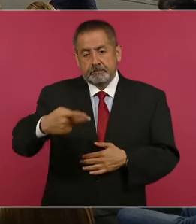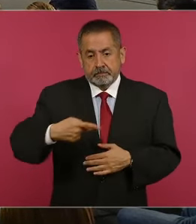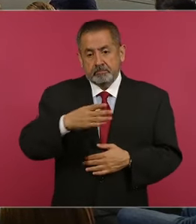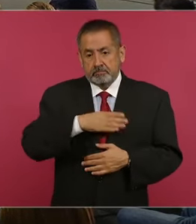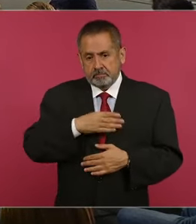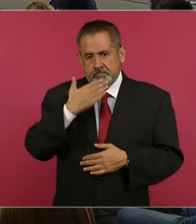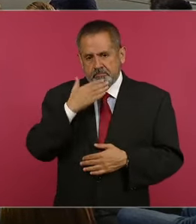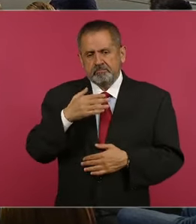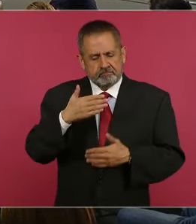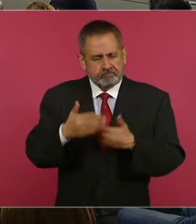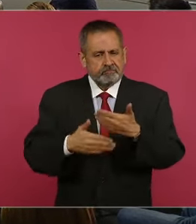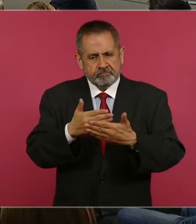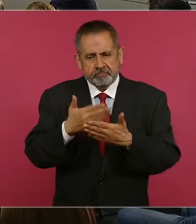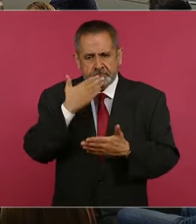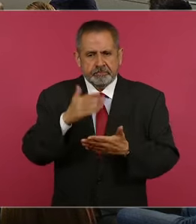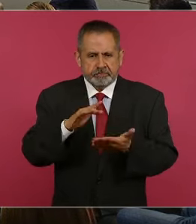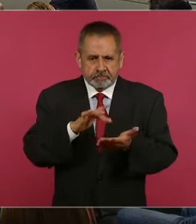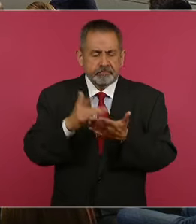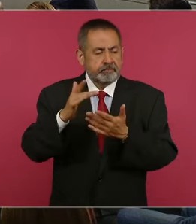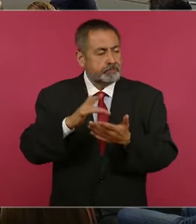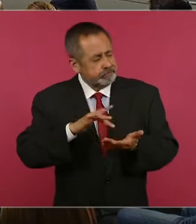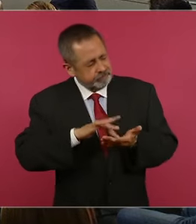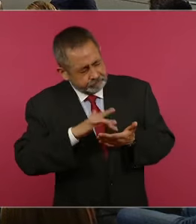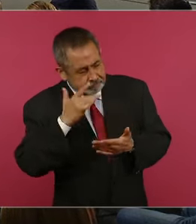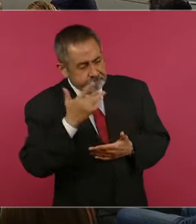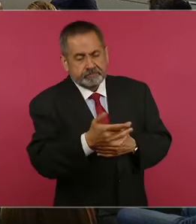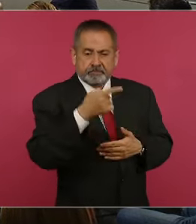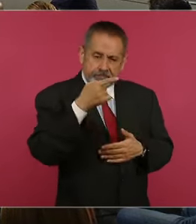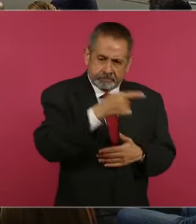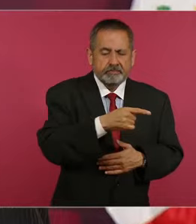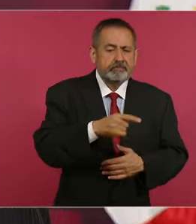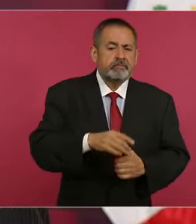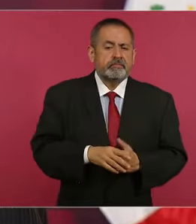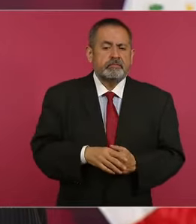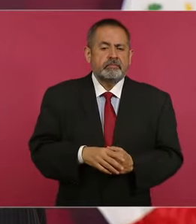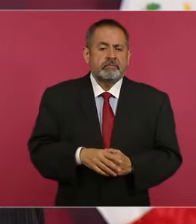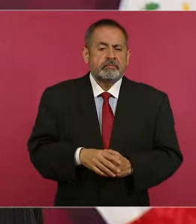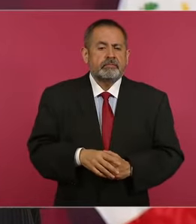preguntas, y de nuevo agradecerle